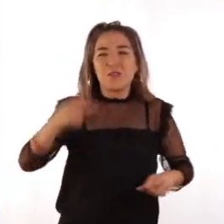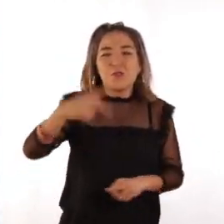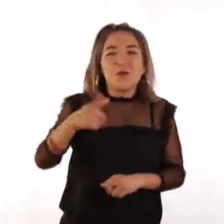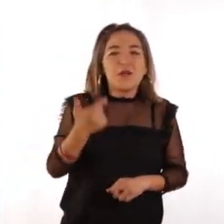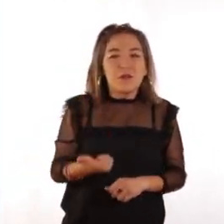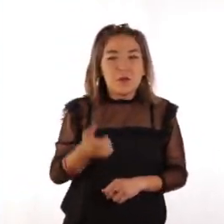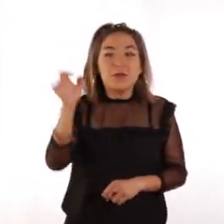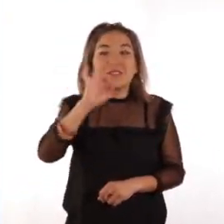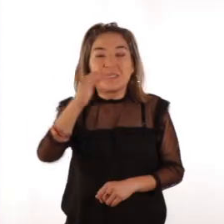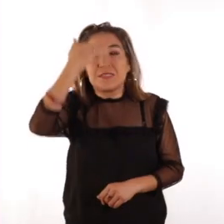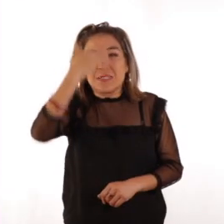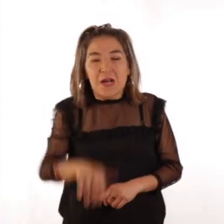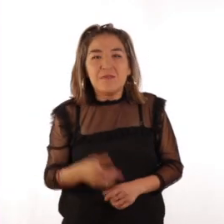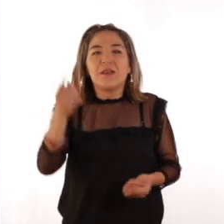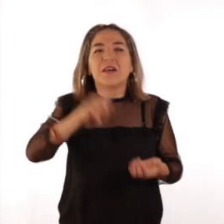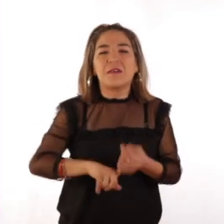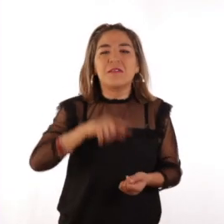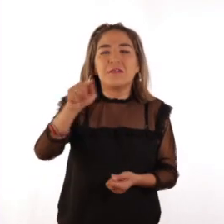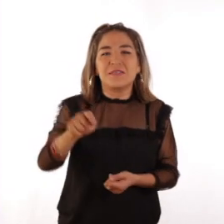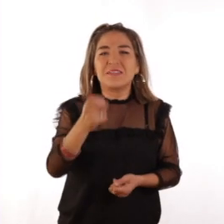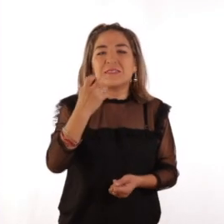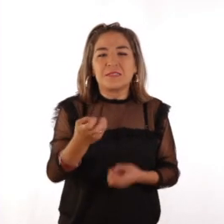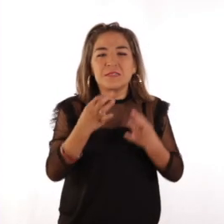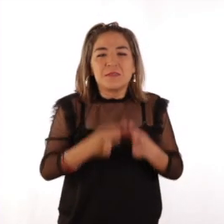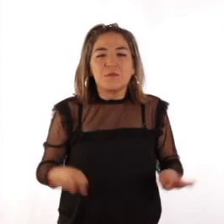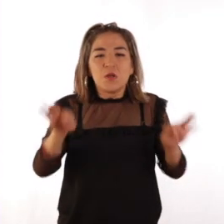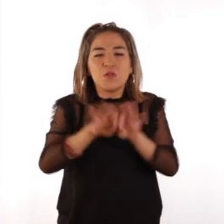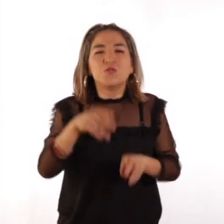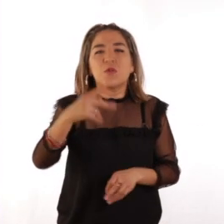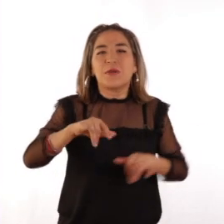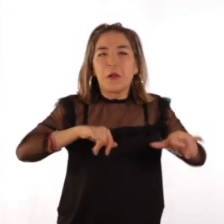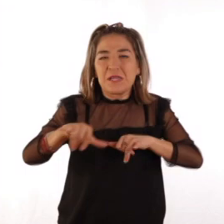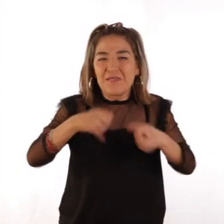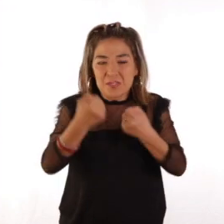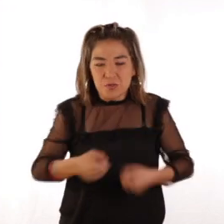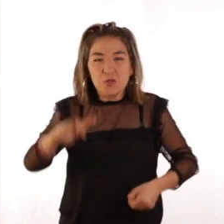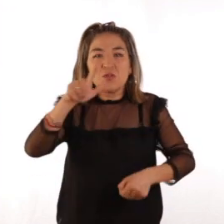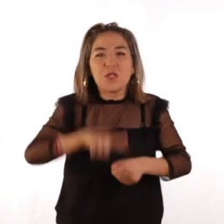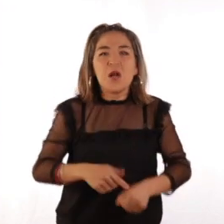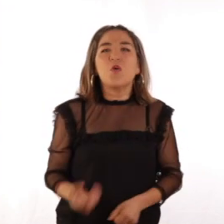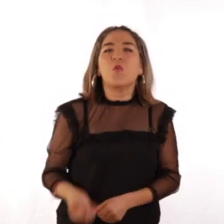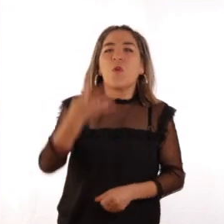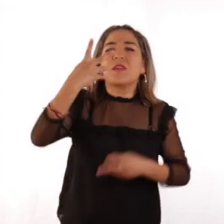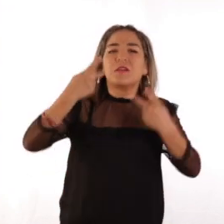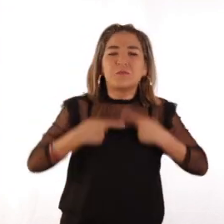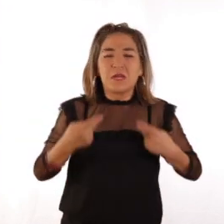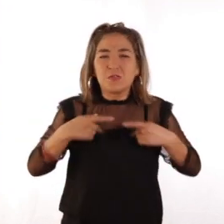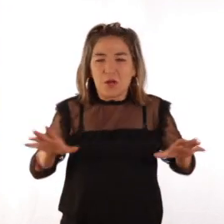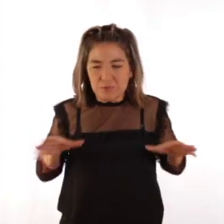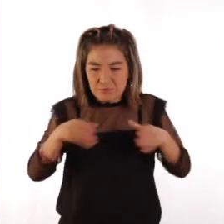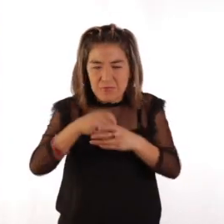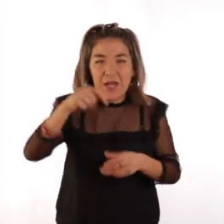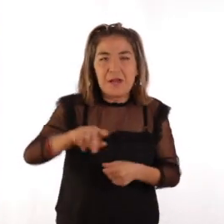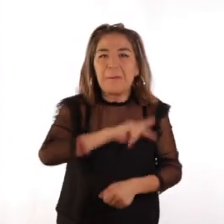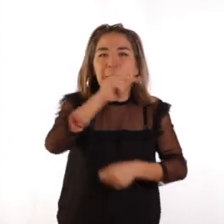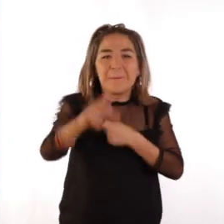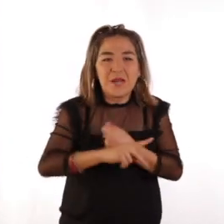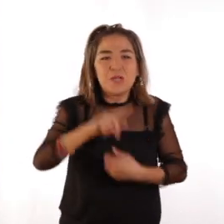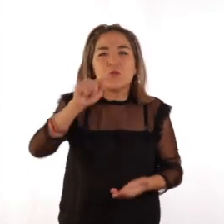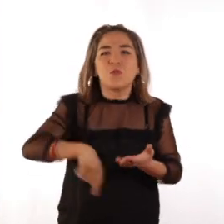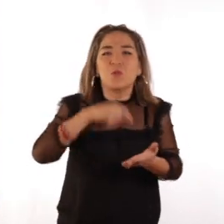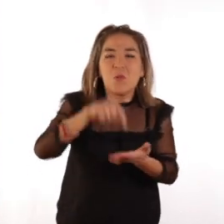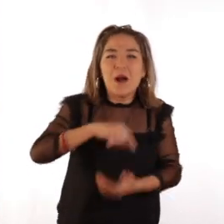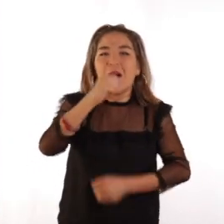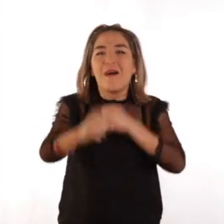actividades económicas, o saber también en la tercera rama de geografía social cuántos habitantes tendrá el país en